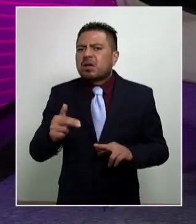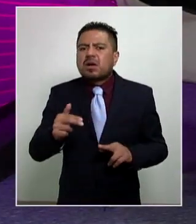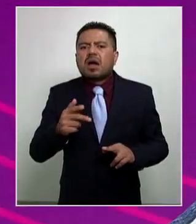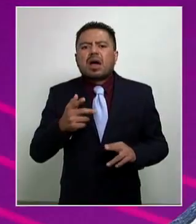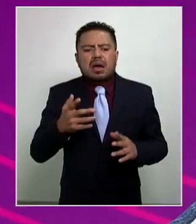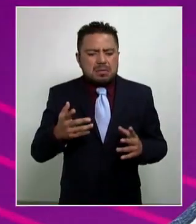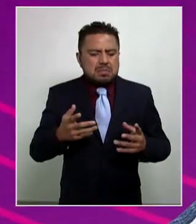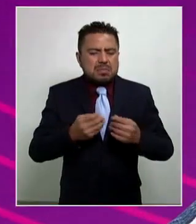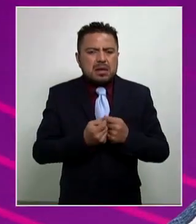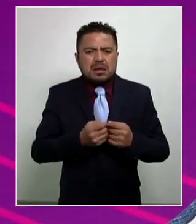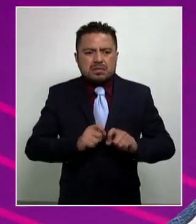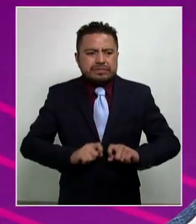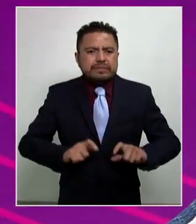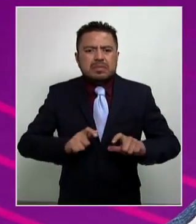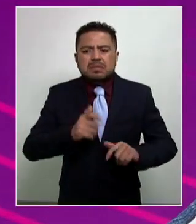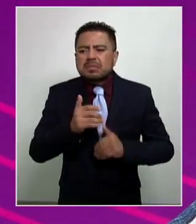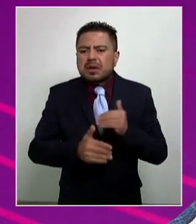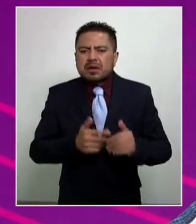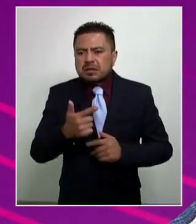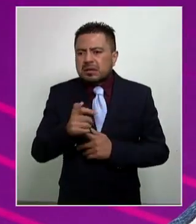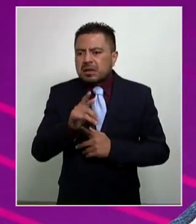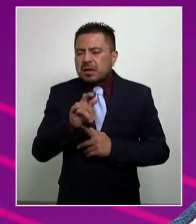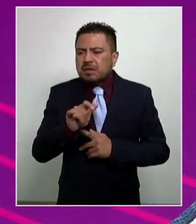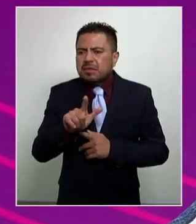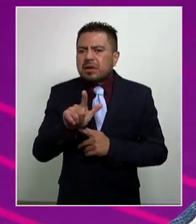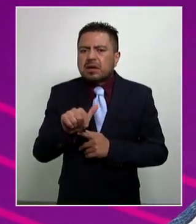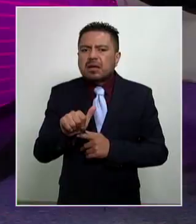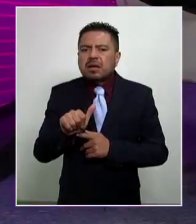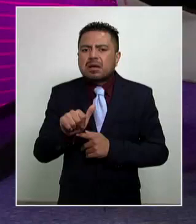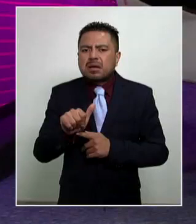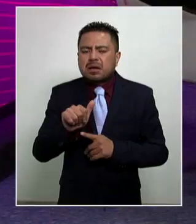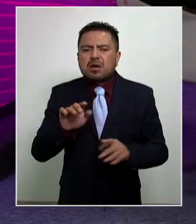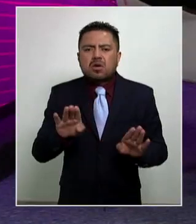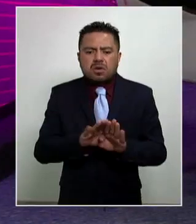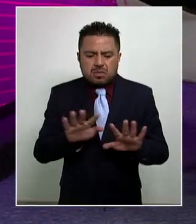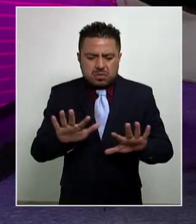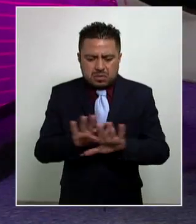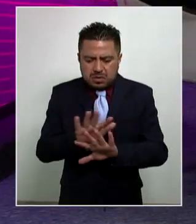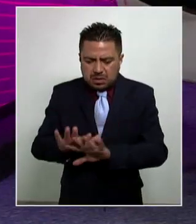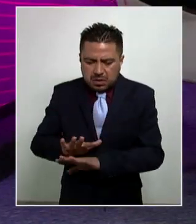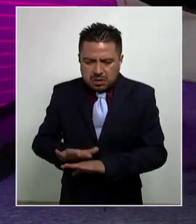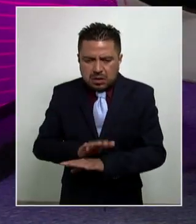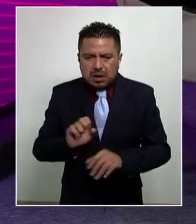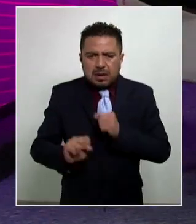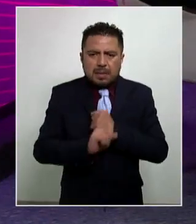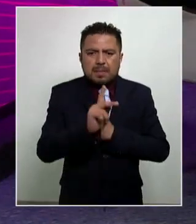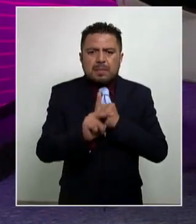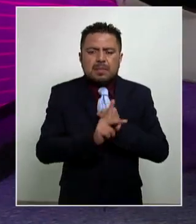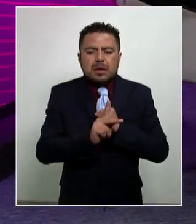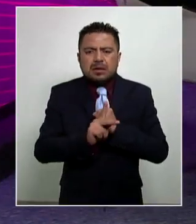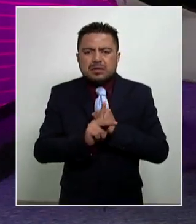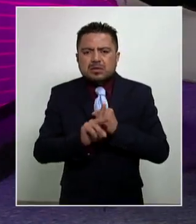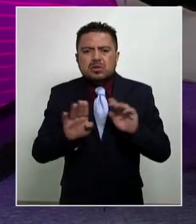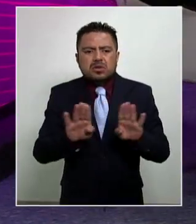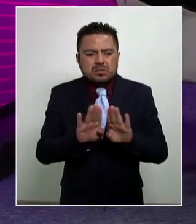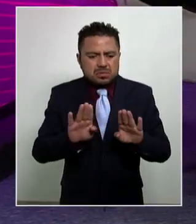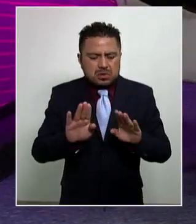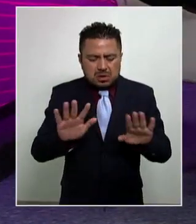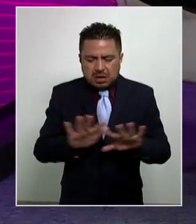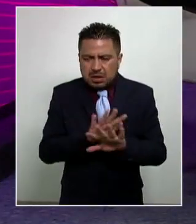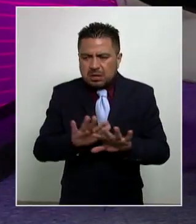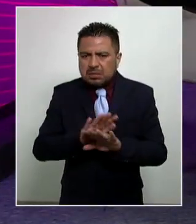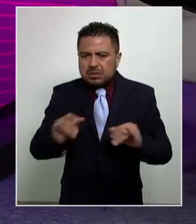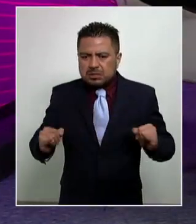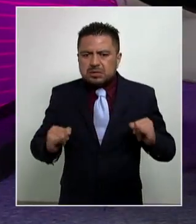hay una parte de esto que pasa, Gabriela, por el tema de cómo cambia el país y en cómo cambia el país, cómo cambian sus instituciones y